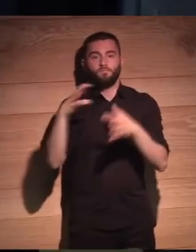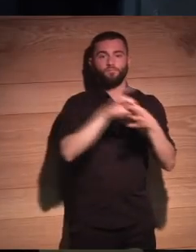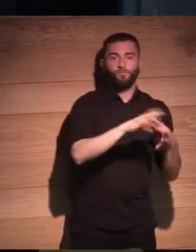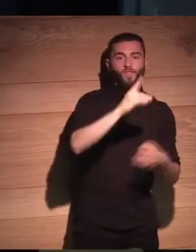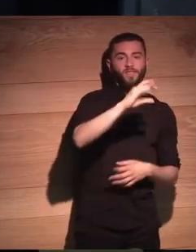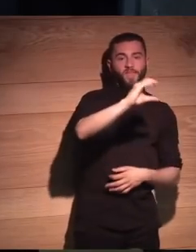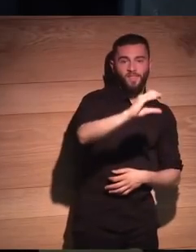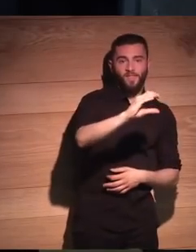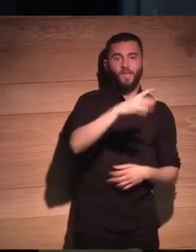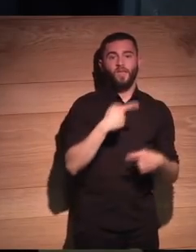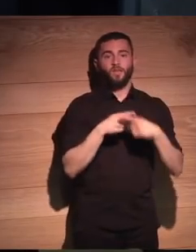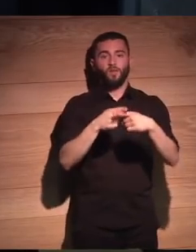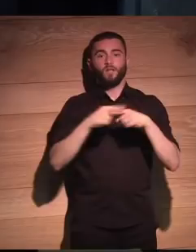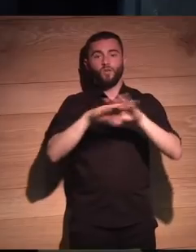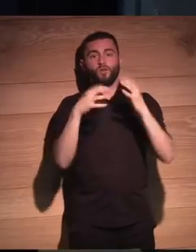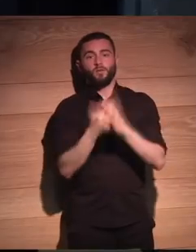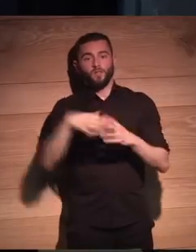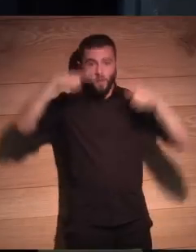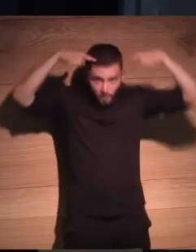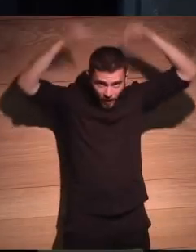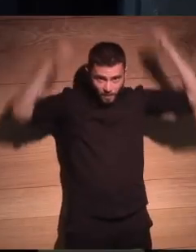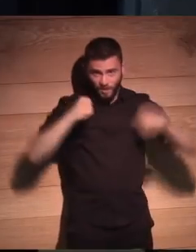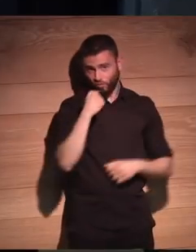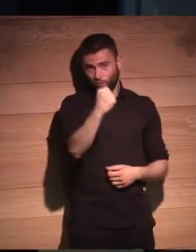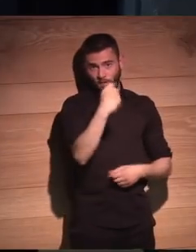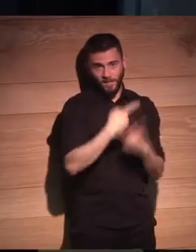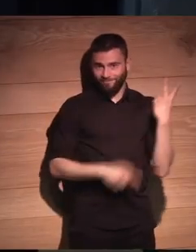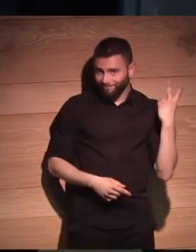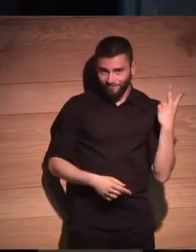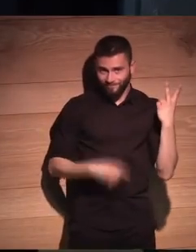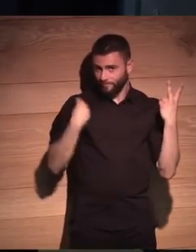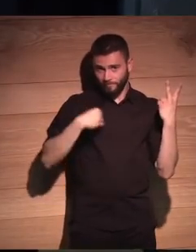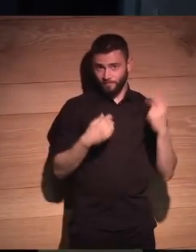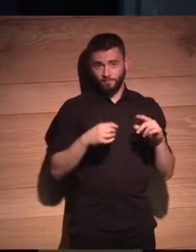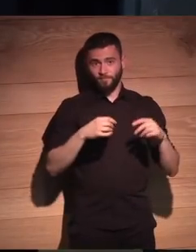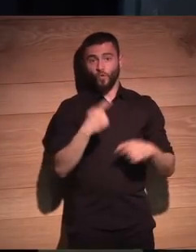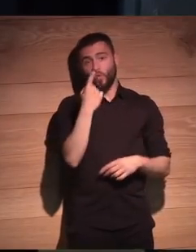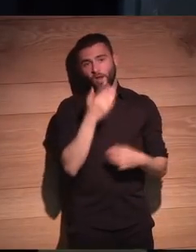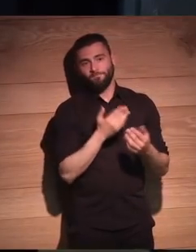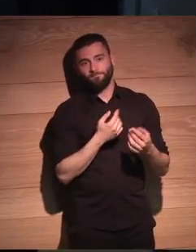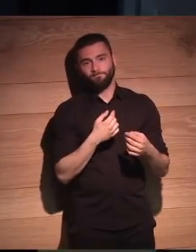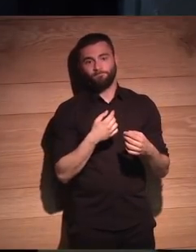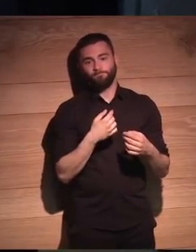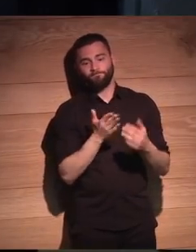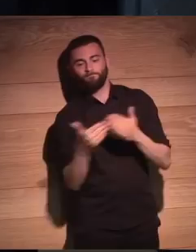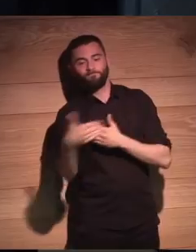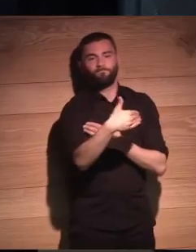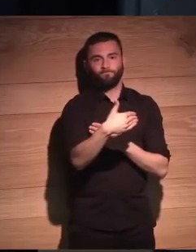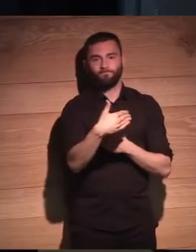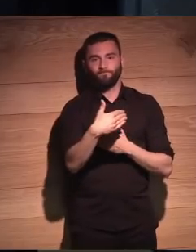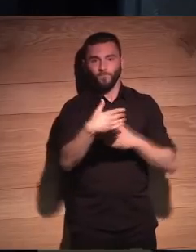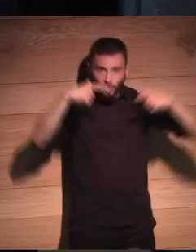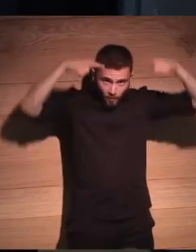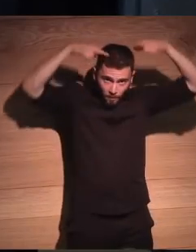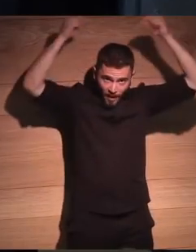y han acabado compartiendo universo con Batman y Superman. Entonces son una versión de Batman y Superman que son amantes